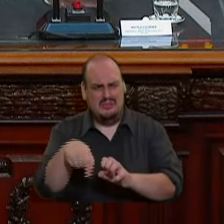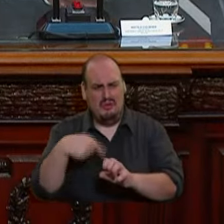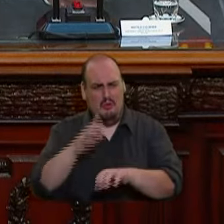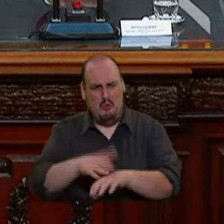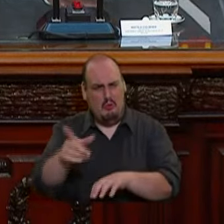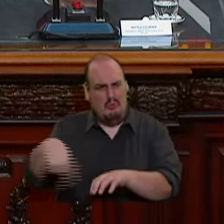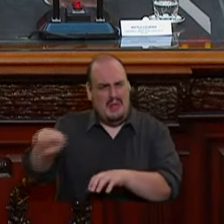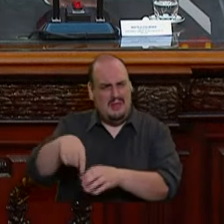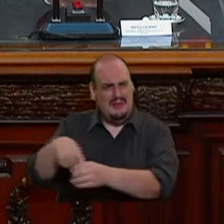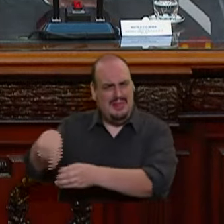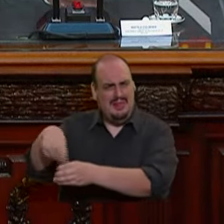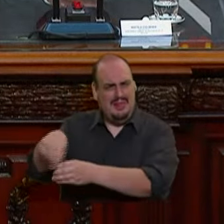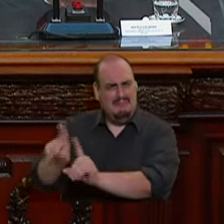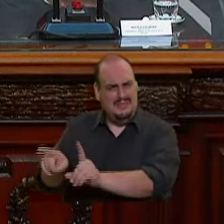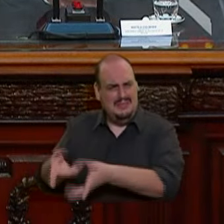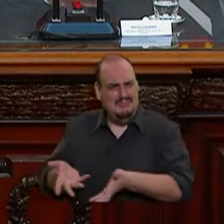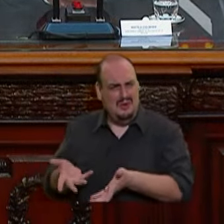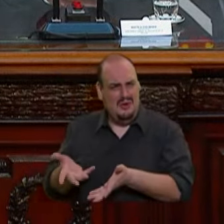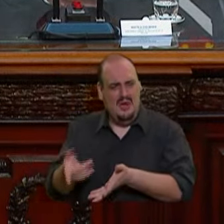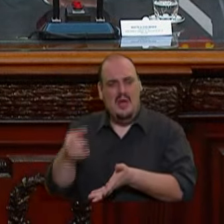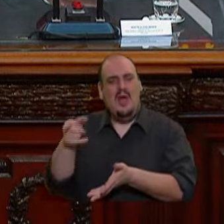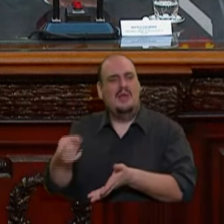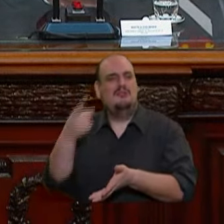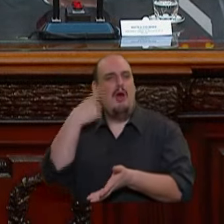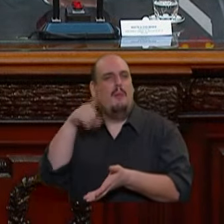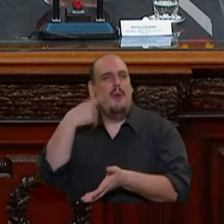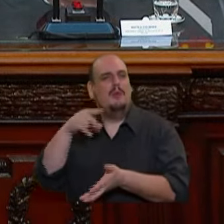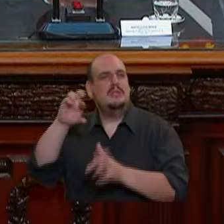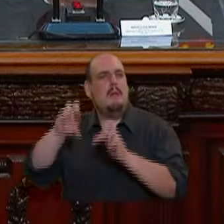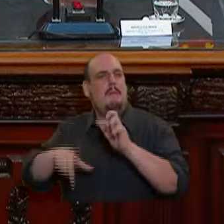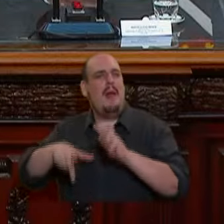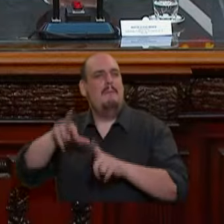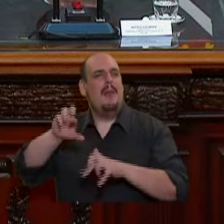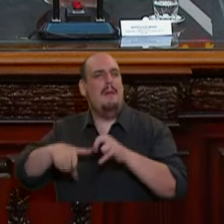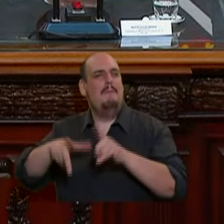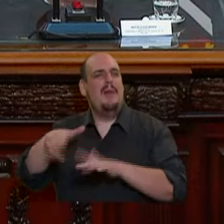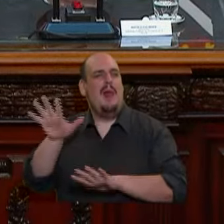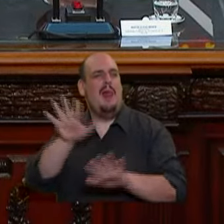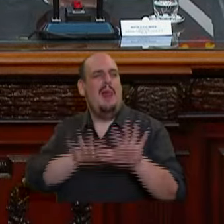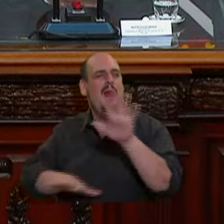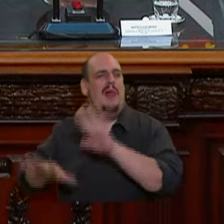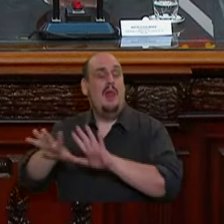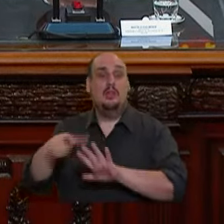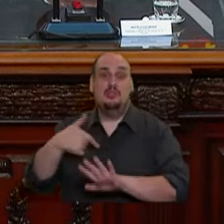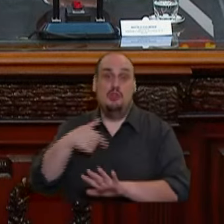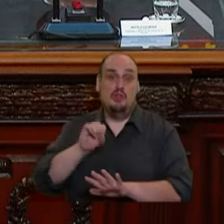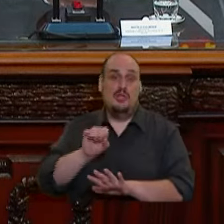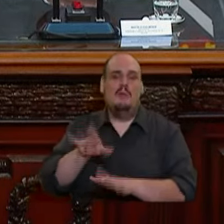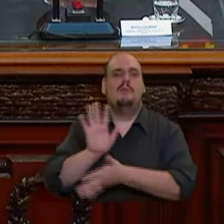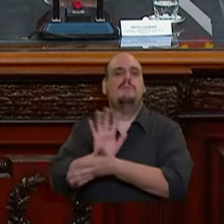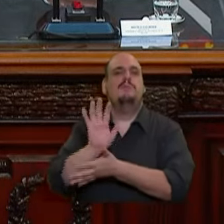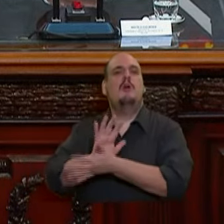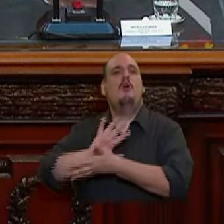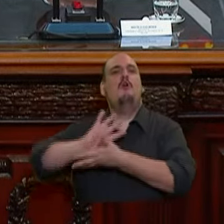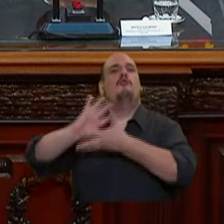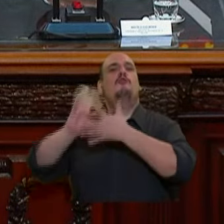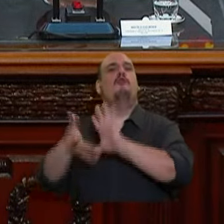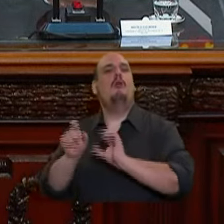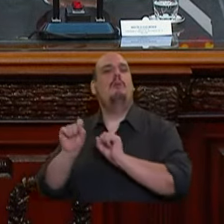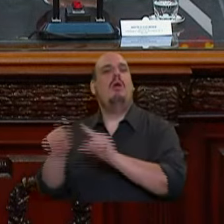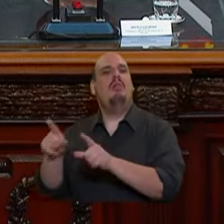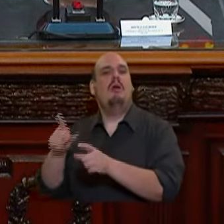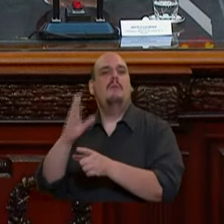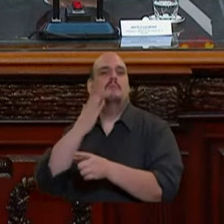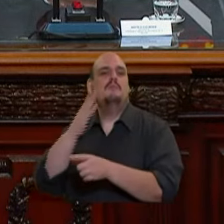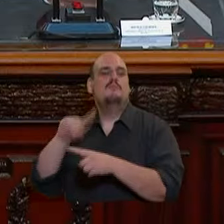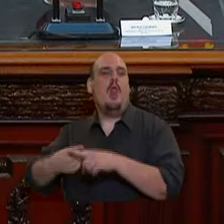sumergido. Se trata de un esquema consciente y planificado, se trata de lo que yo llamo el modelo de la casta.